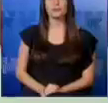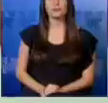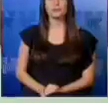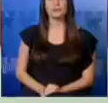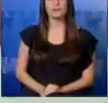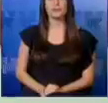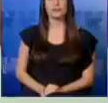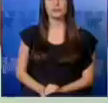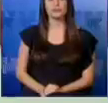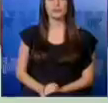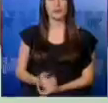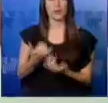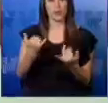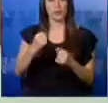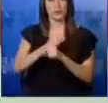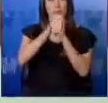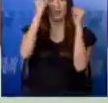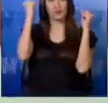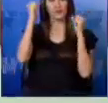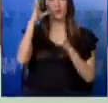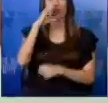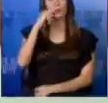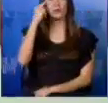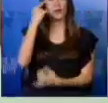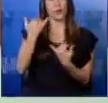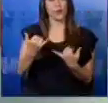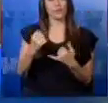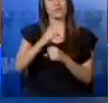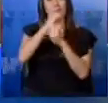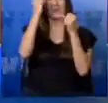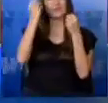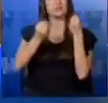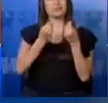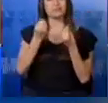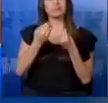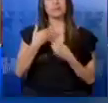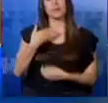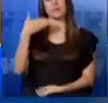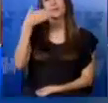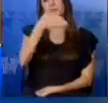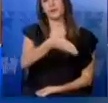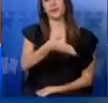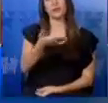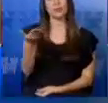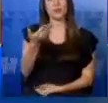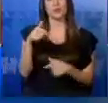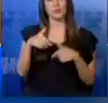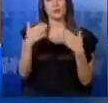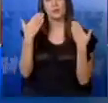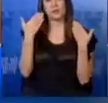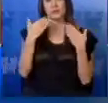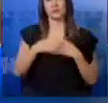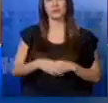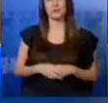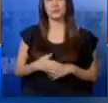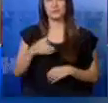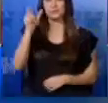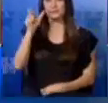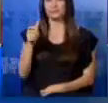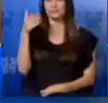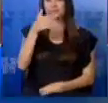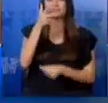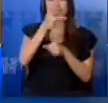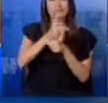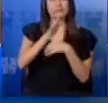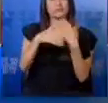Mientras tanto, esta mañana el jefe de Estado, Rafael Correa, cumplió actividades en el puerto principal. Mauricio Ceballos sigue